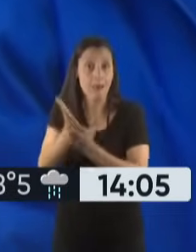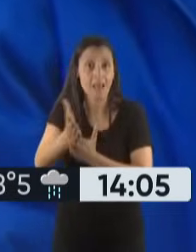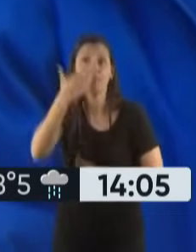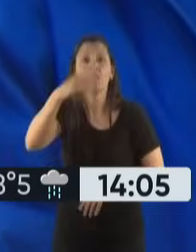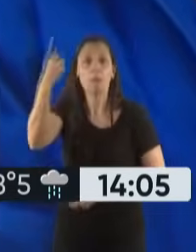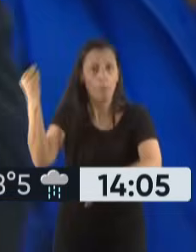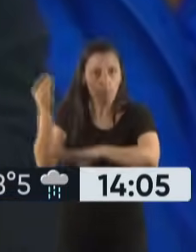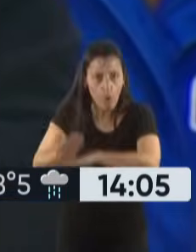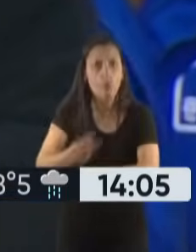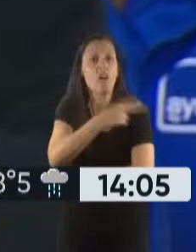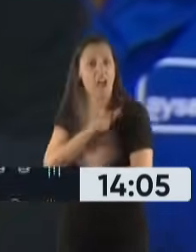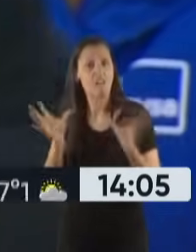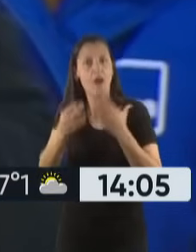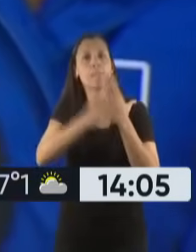gabinete.